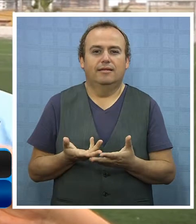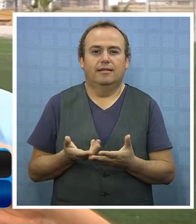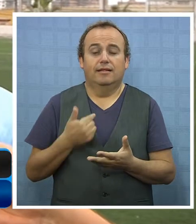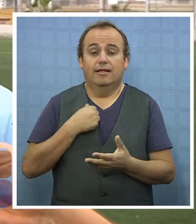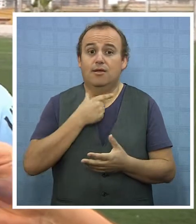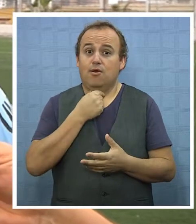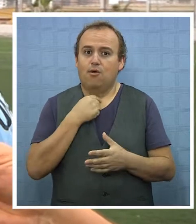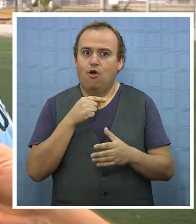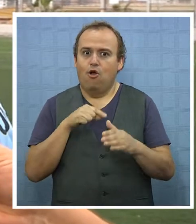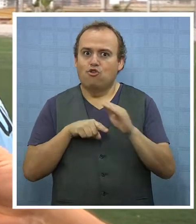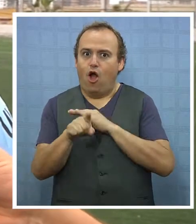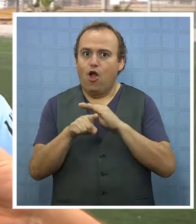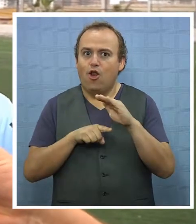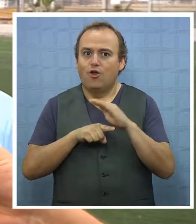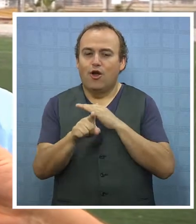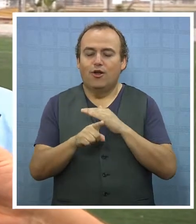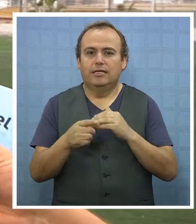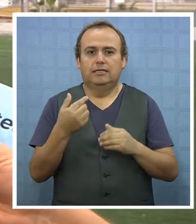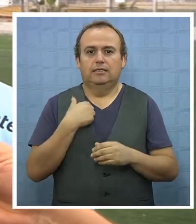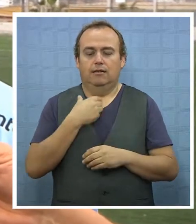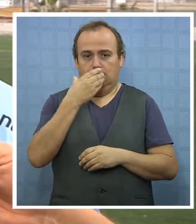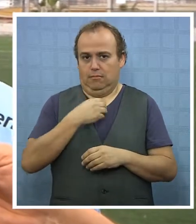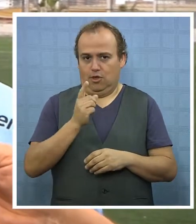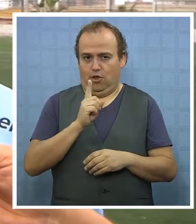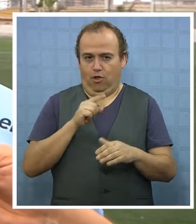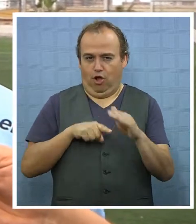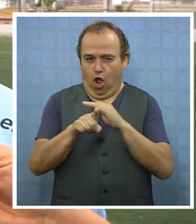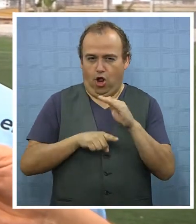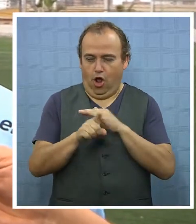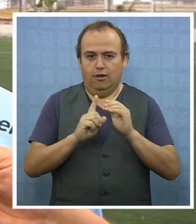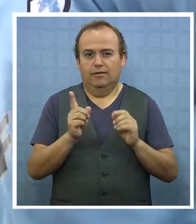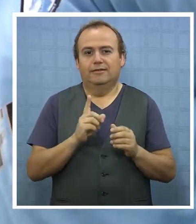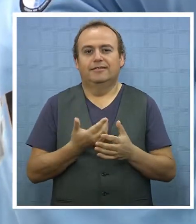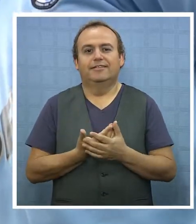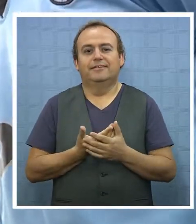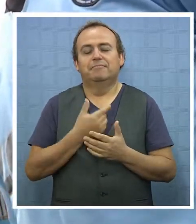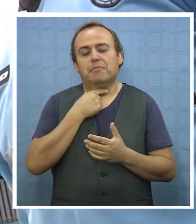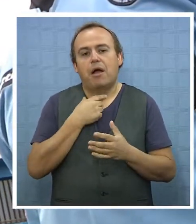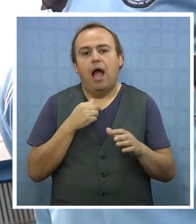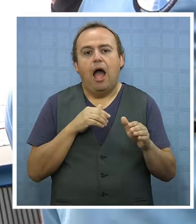le gusta hacer gol, pero no soy el goleador, el típico goleador.